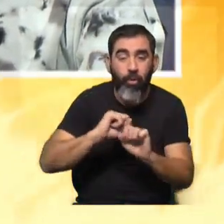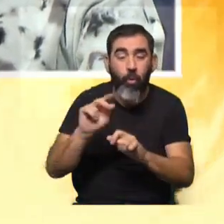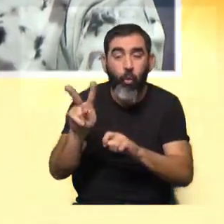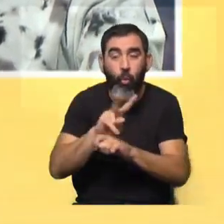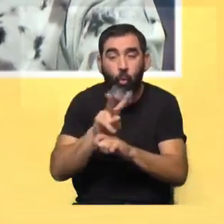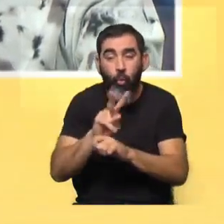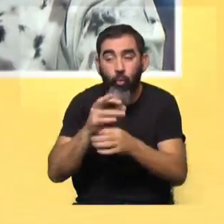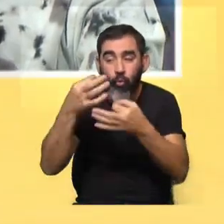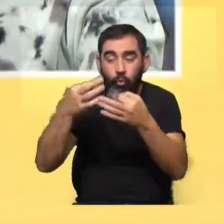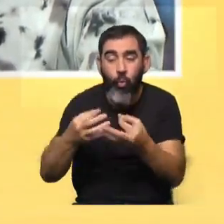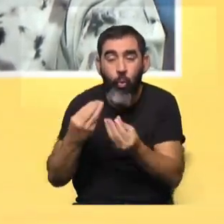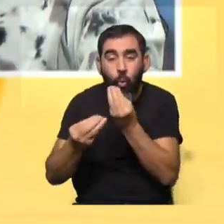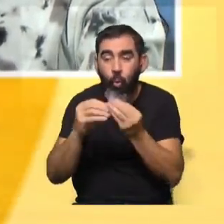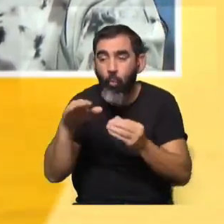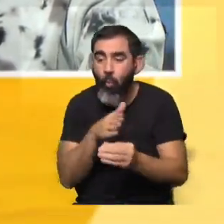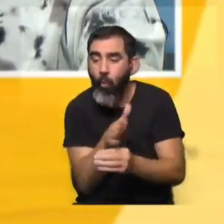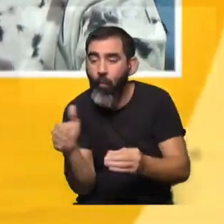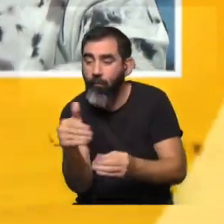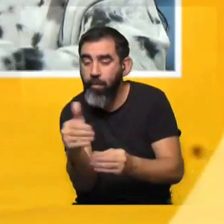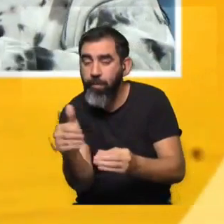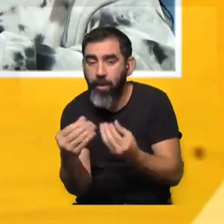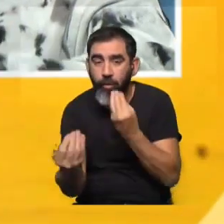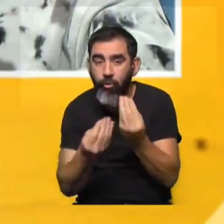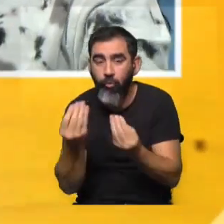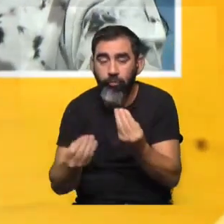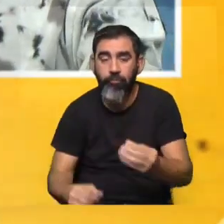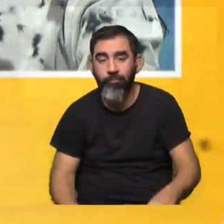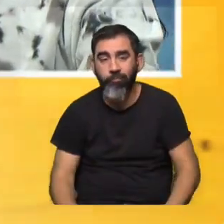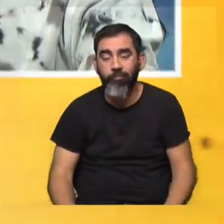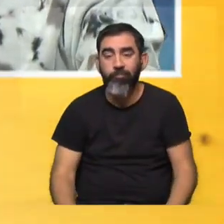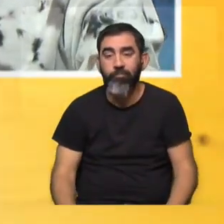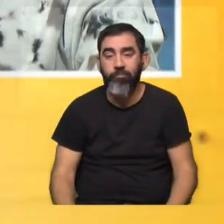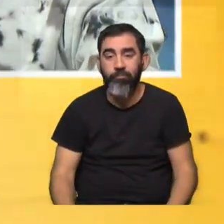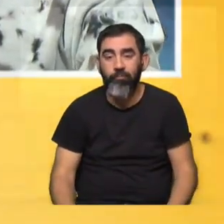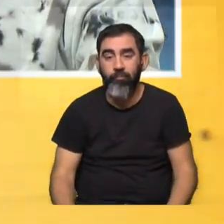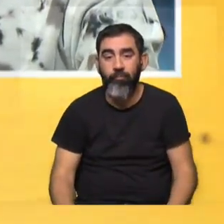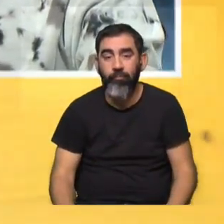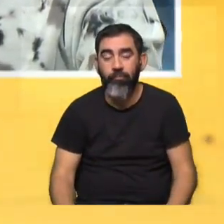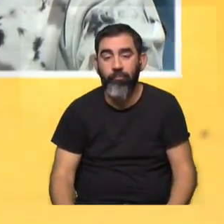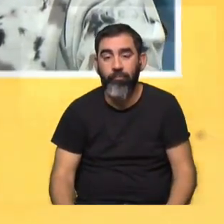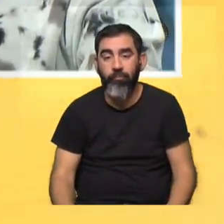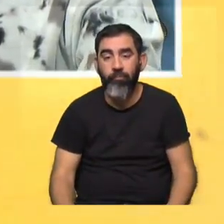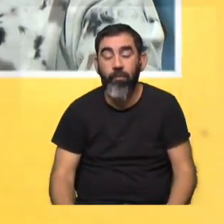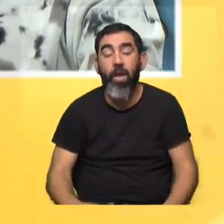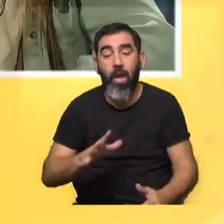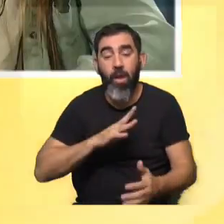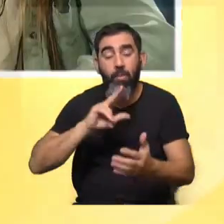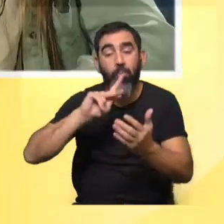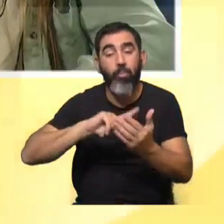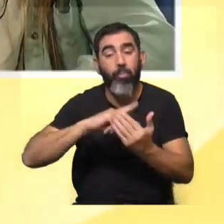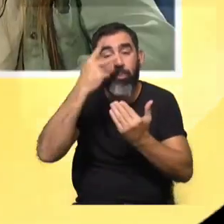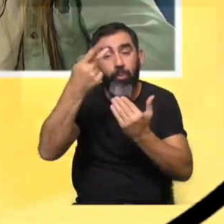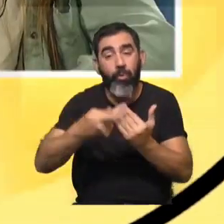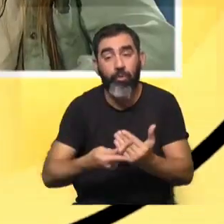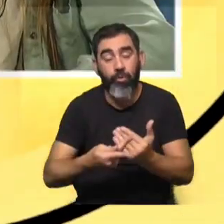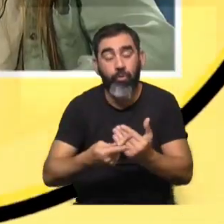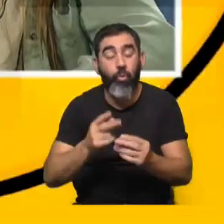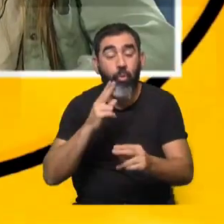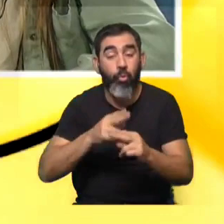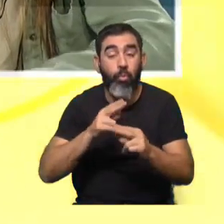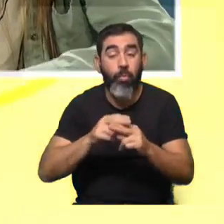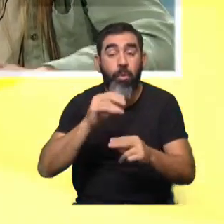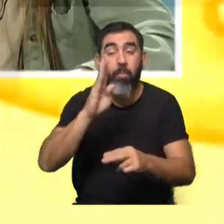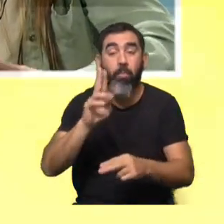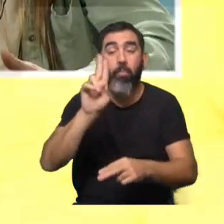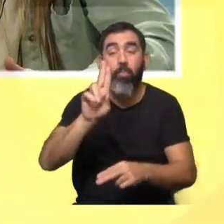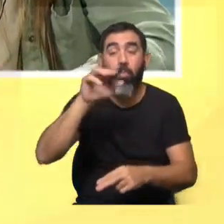escala fina de ver cómo se mueven en el territorio y bueno, tener mucha más Hay información al un respecto. proyecto en Uruguay, el proyecto Puma, que